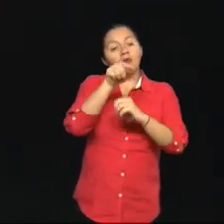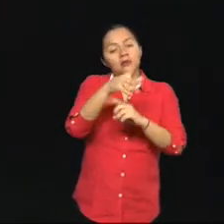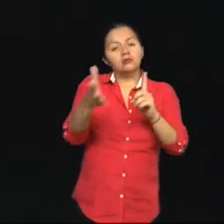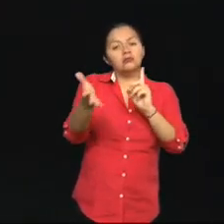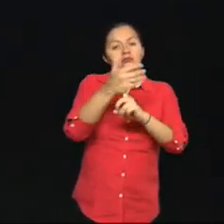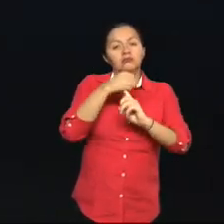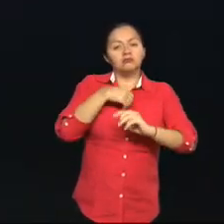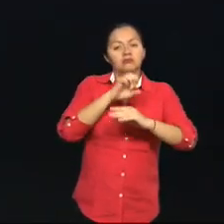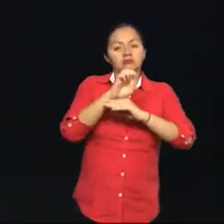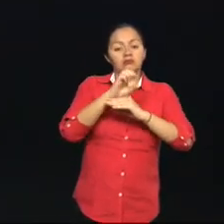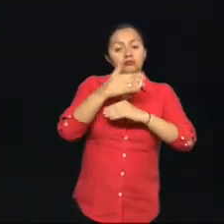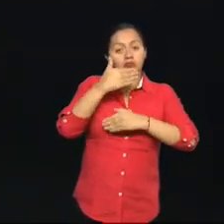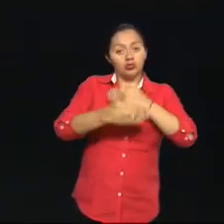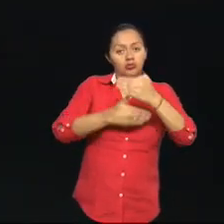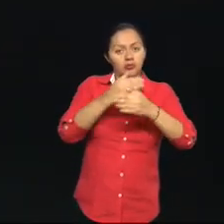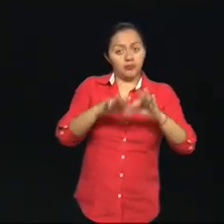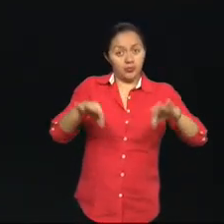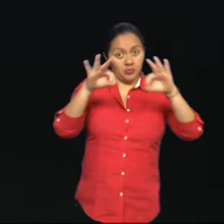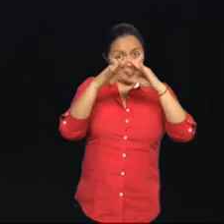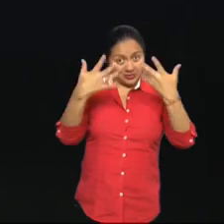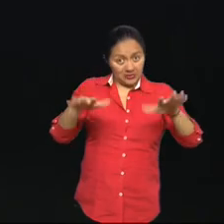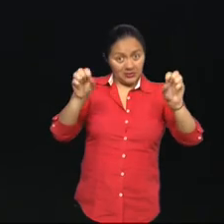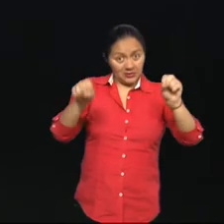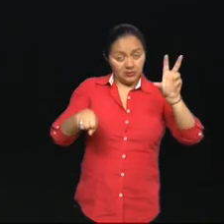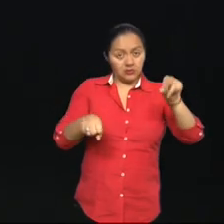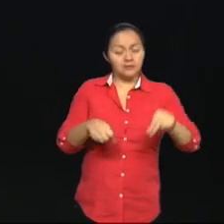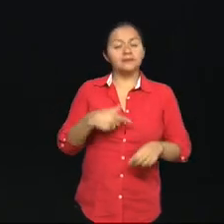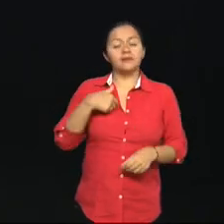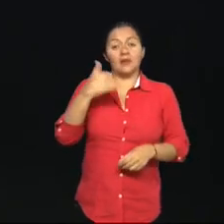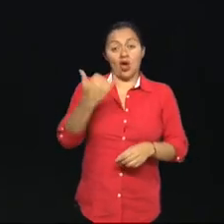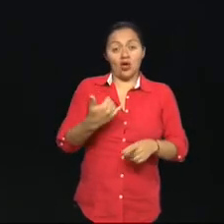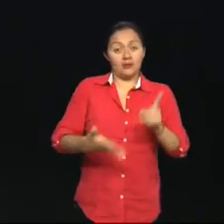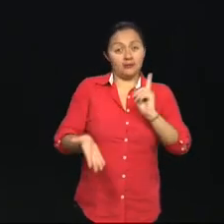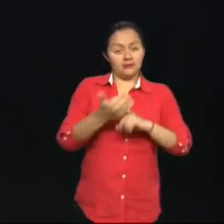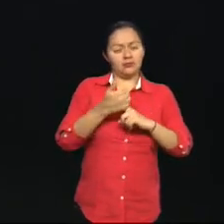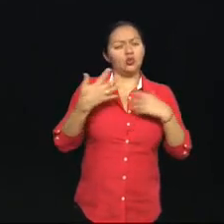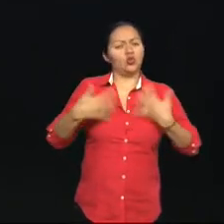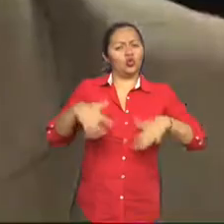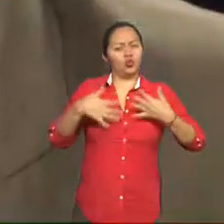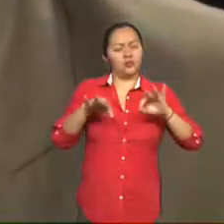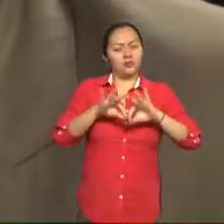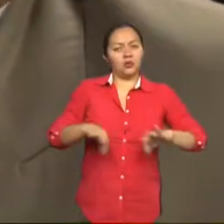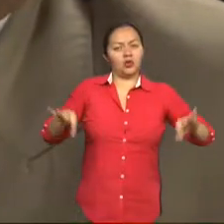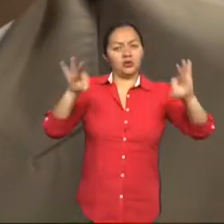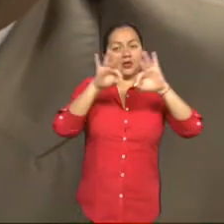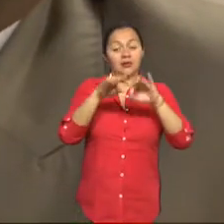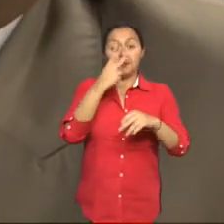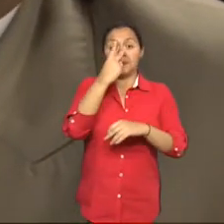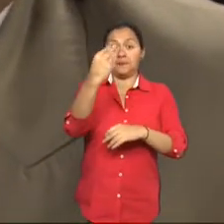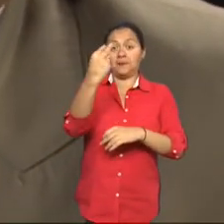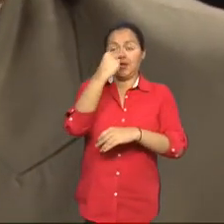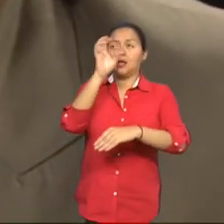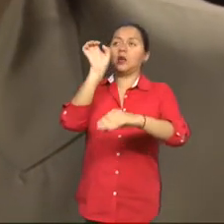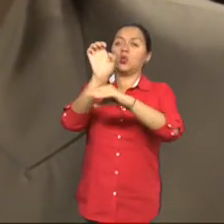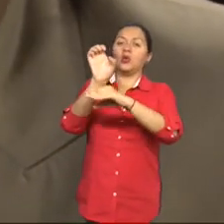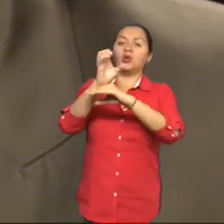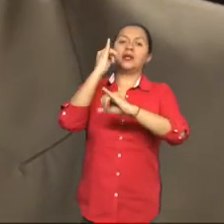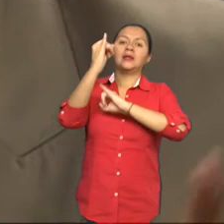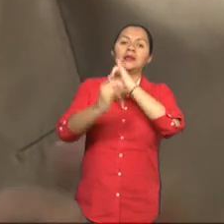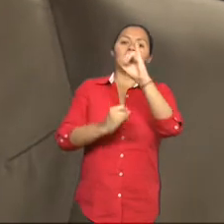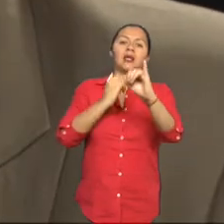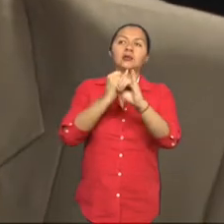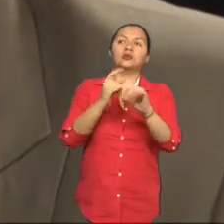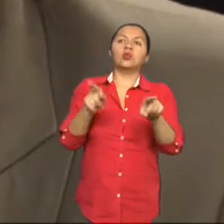alcanzando Ecuador en este momento ha sido importante? Lo que hemos logrado hasta ahora es histórico. Ya no nos ven a Ecuador en los eventos internacionales como